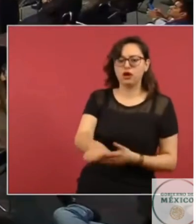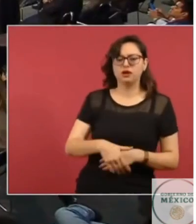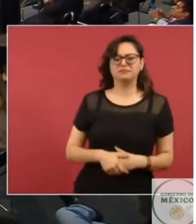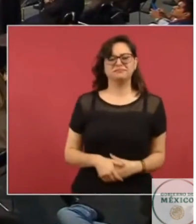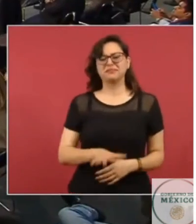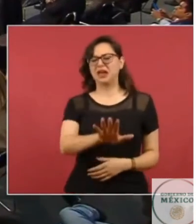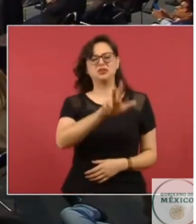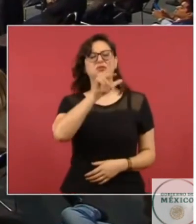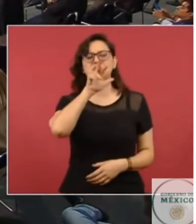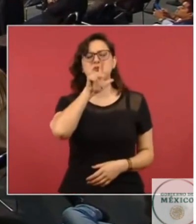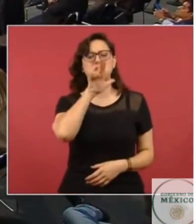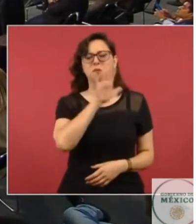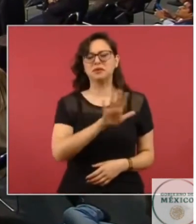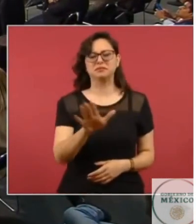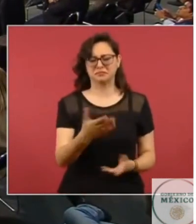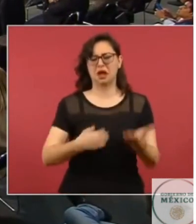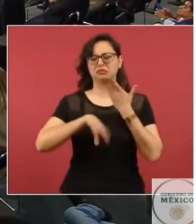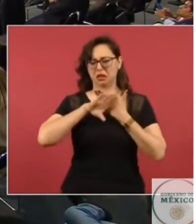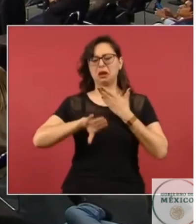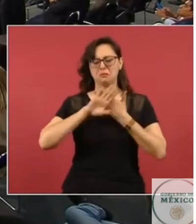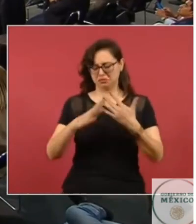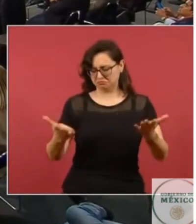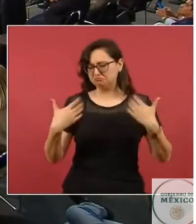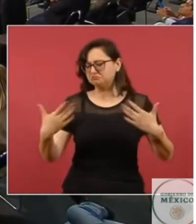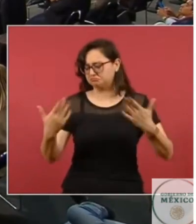No, ¿qué vas a estar hablando?